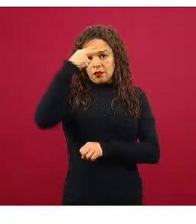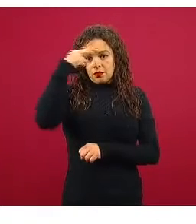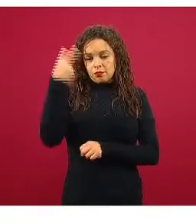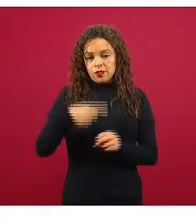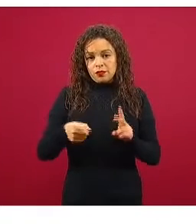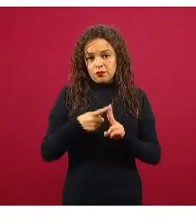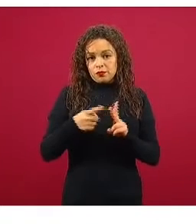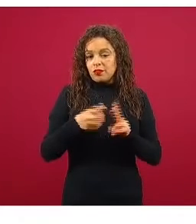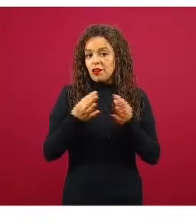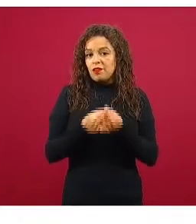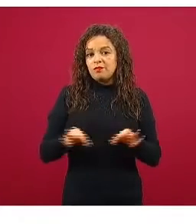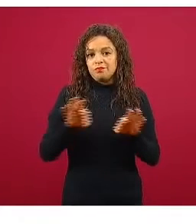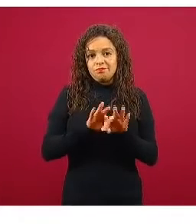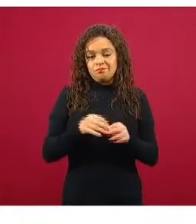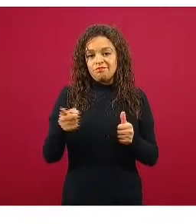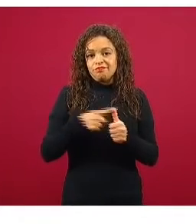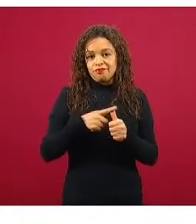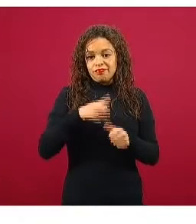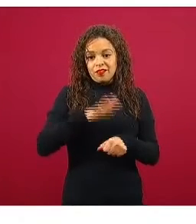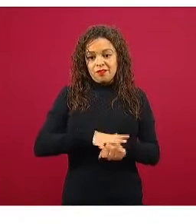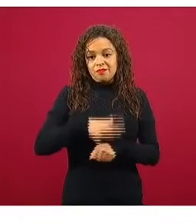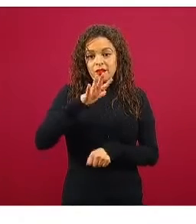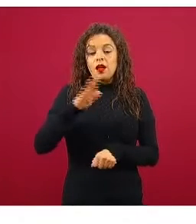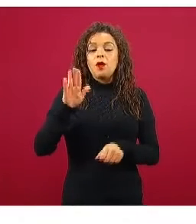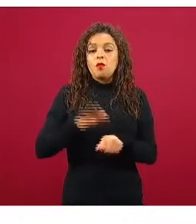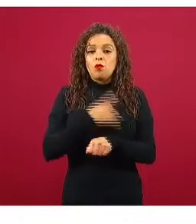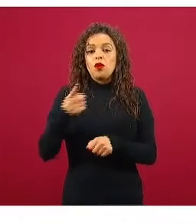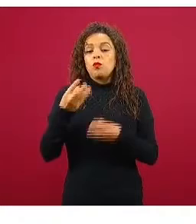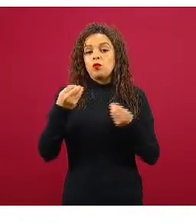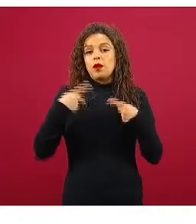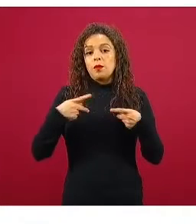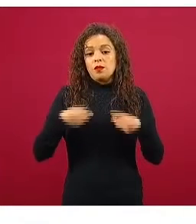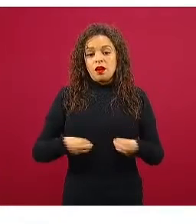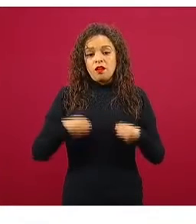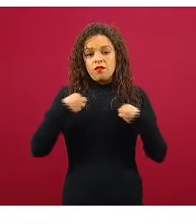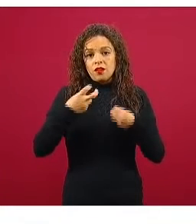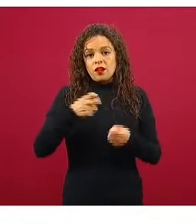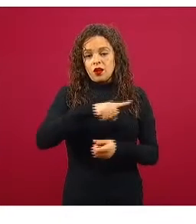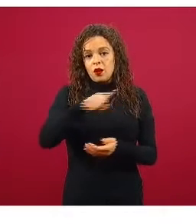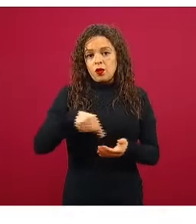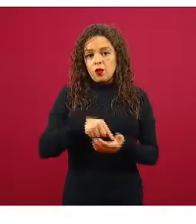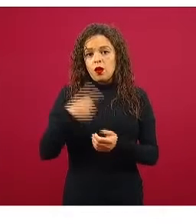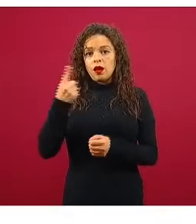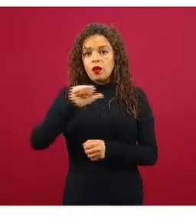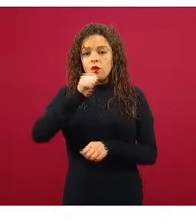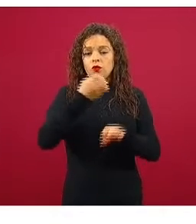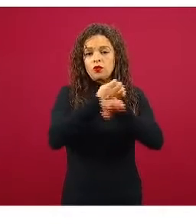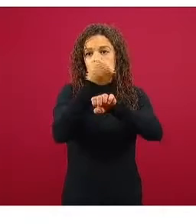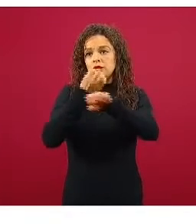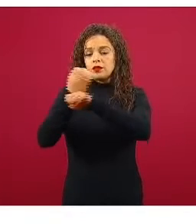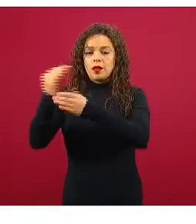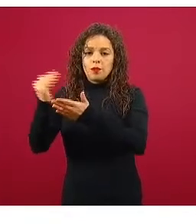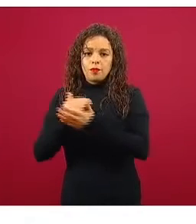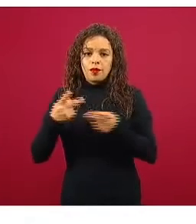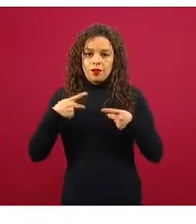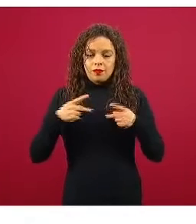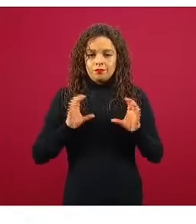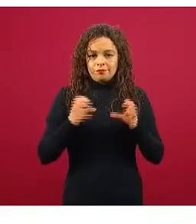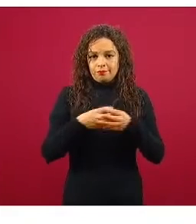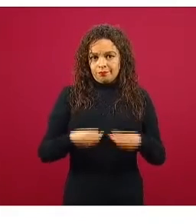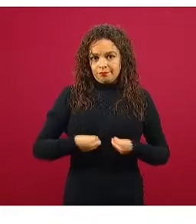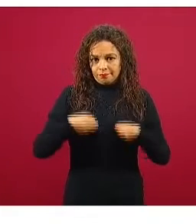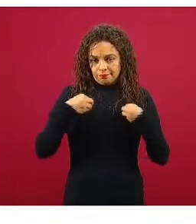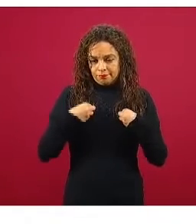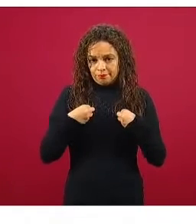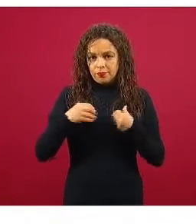gran cantidad poblacional en relación a otras entidades federativas en el país. Sin embargo, en la siguiente diapositiva podemos ver sí